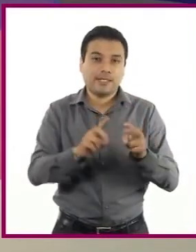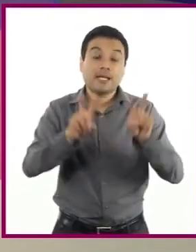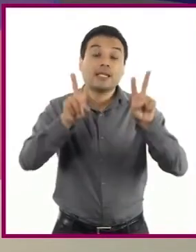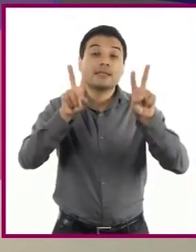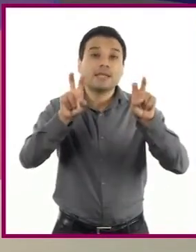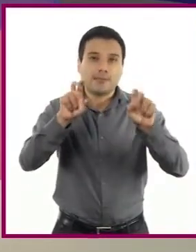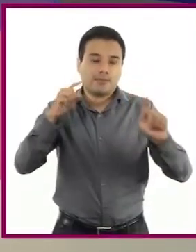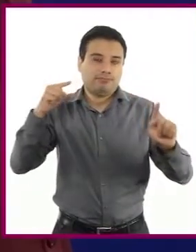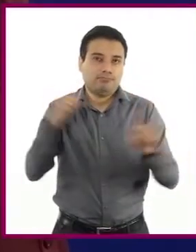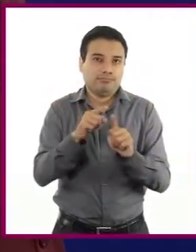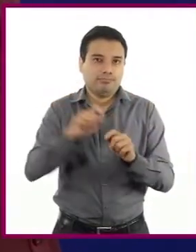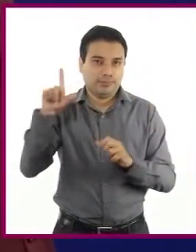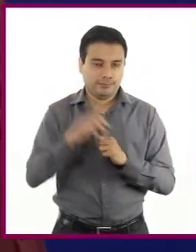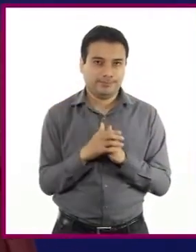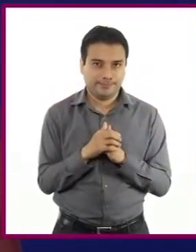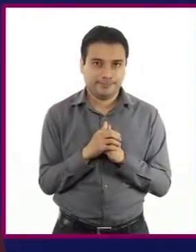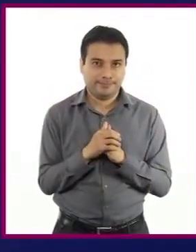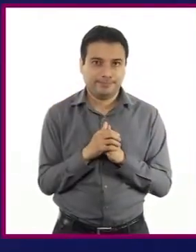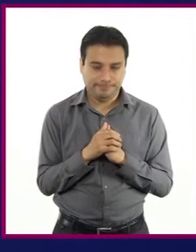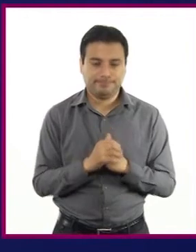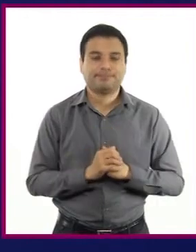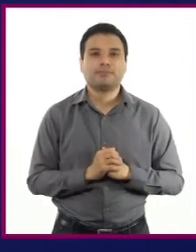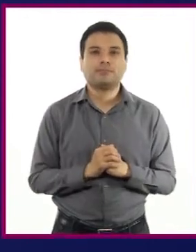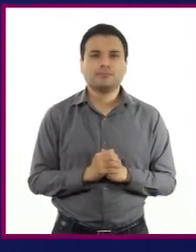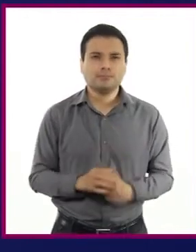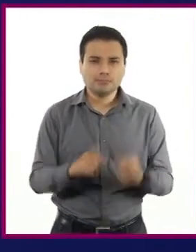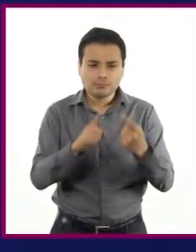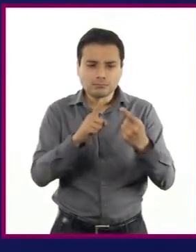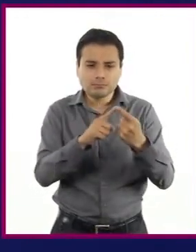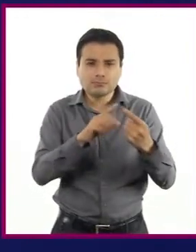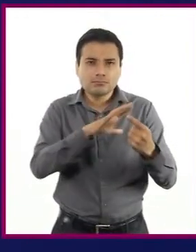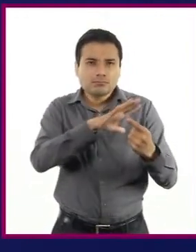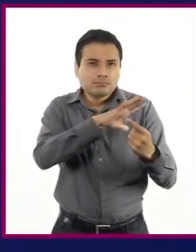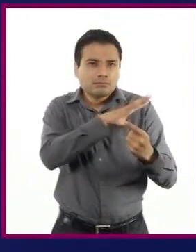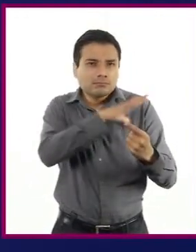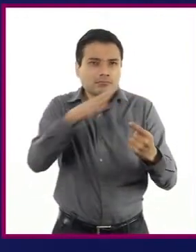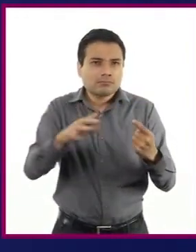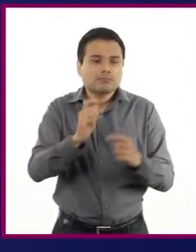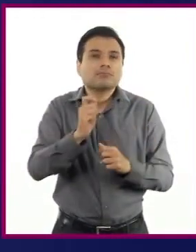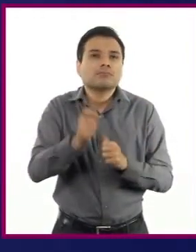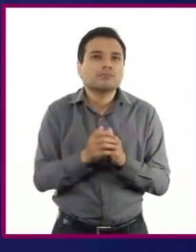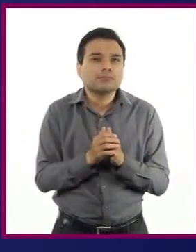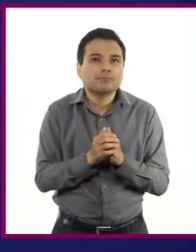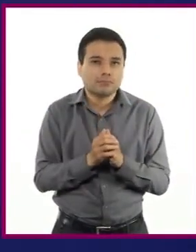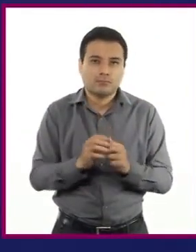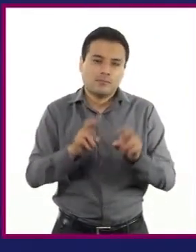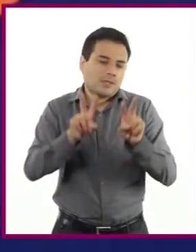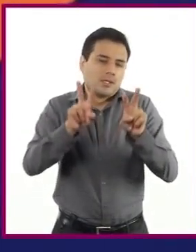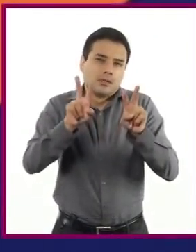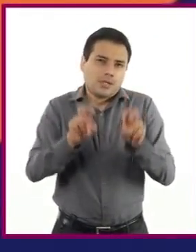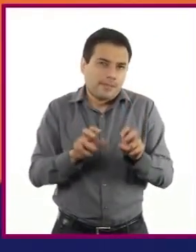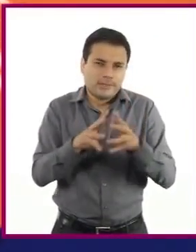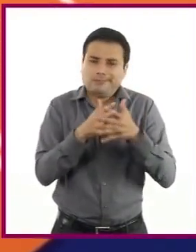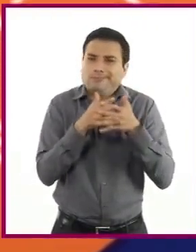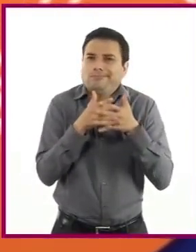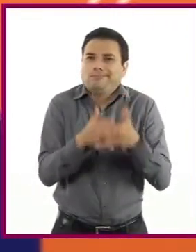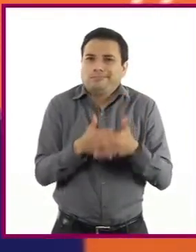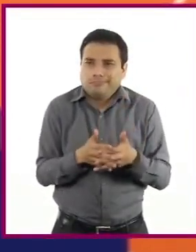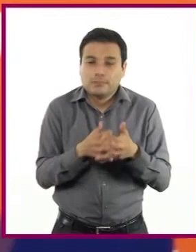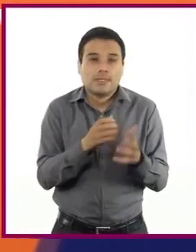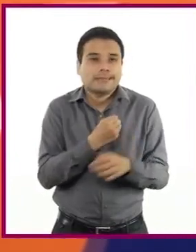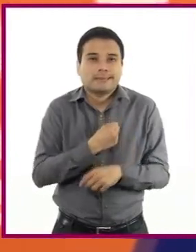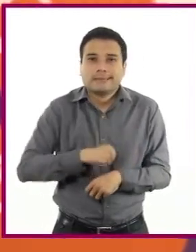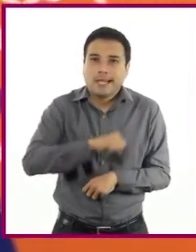o especializadas. Las generales comprenden un conjunto de temas variados como